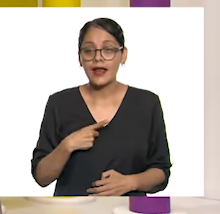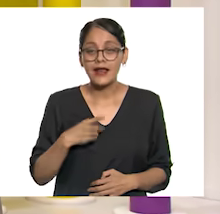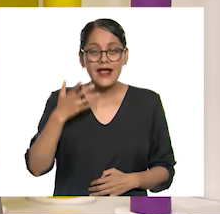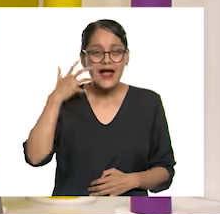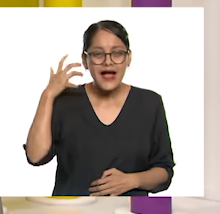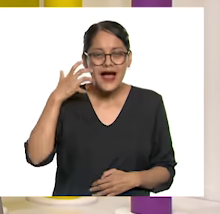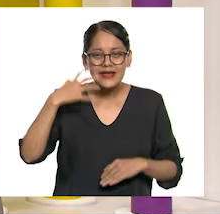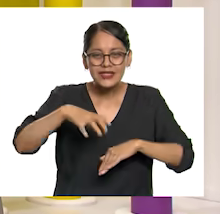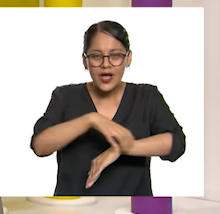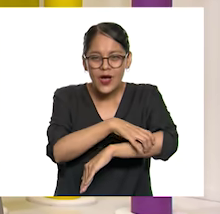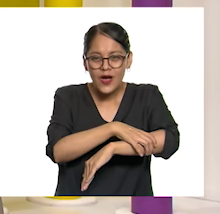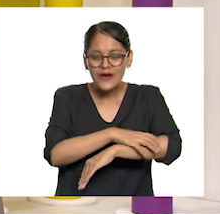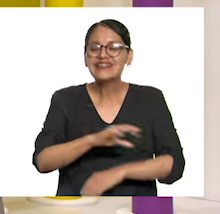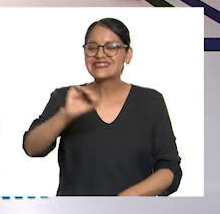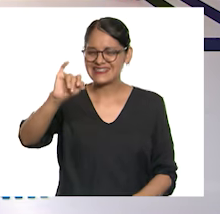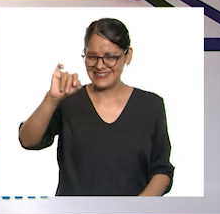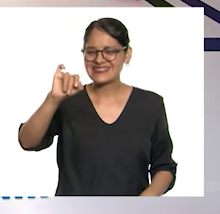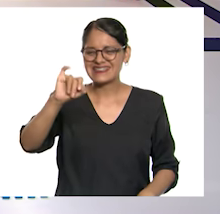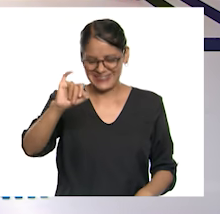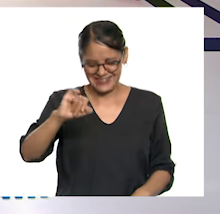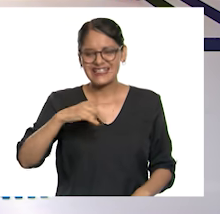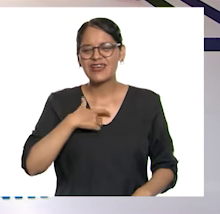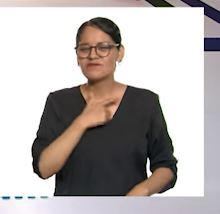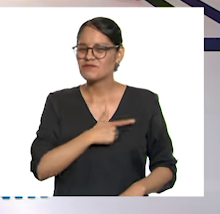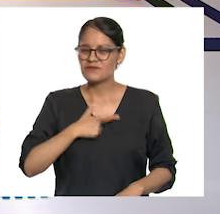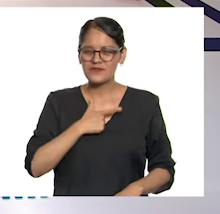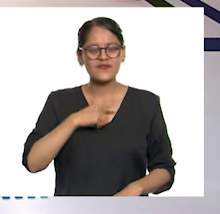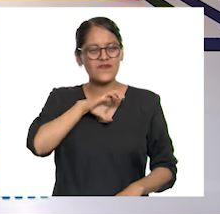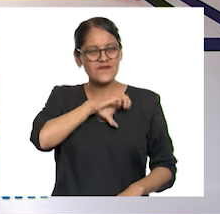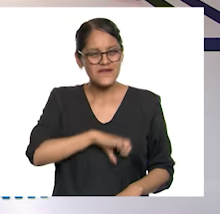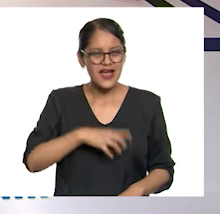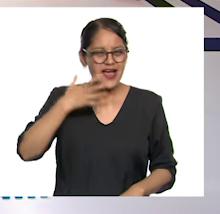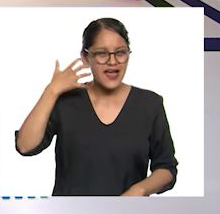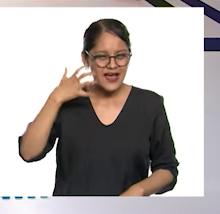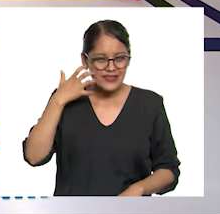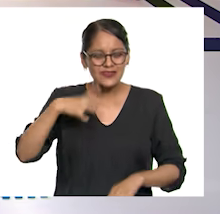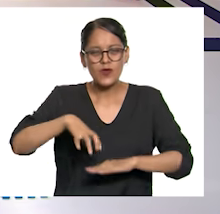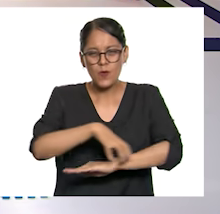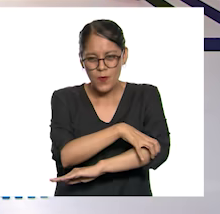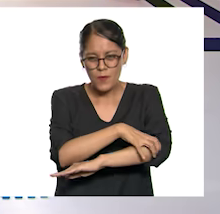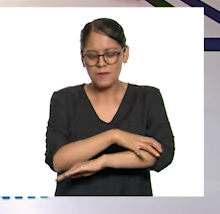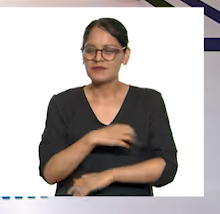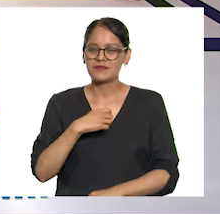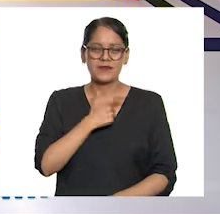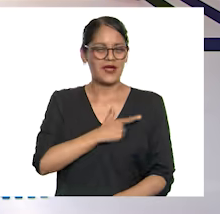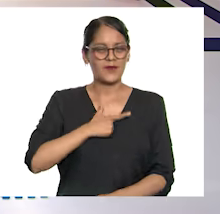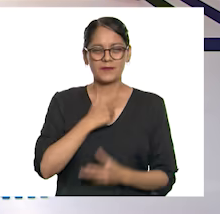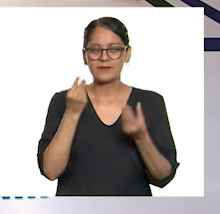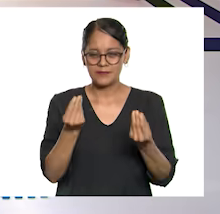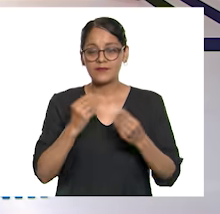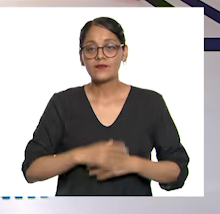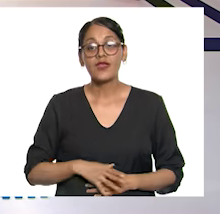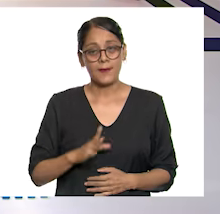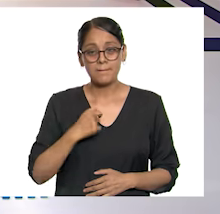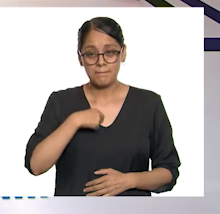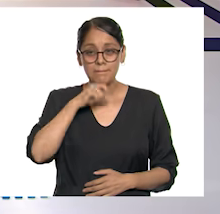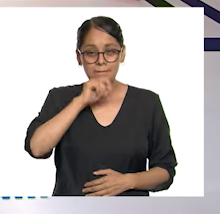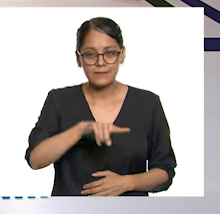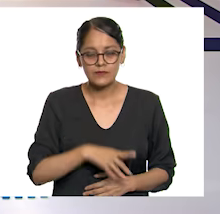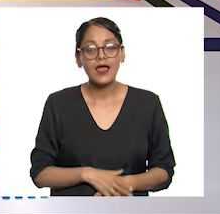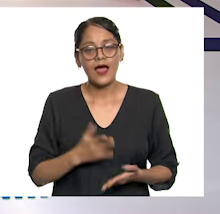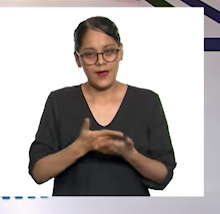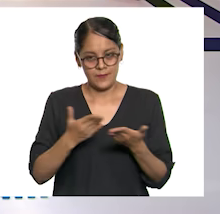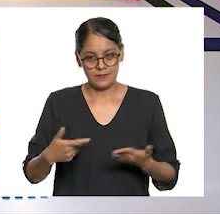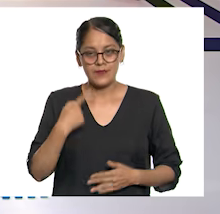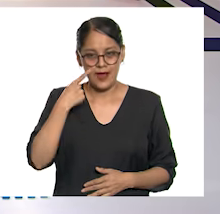botas! ¡Sí! ¡Me encantan los gatos! ¡Y me encanta el cuento del gato con botas! ¡Sí, a mí también! ¿Qué te parece si